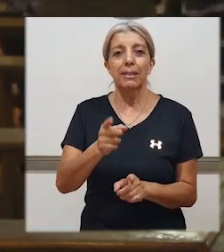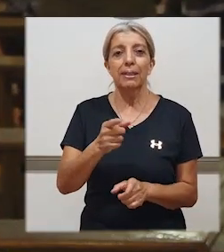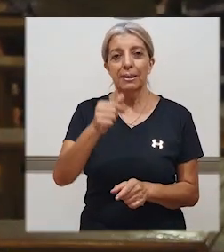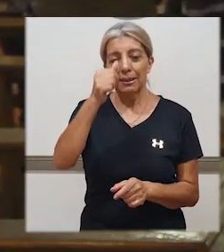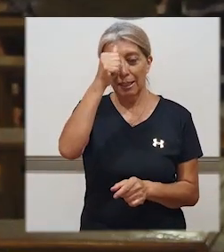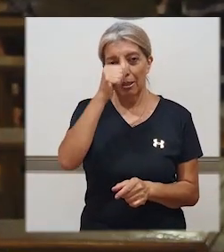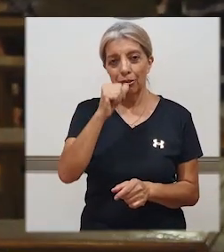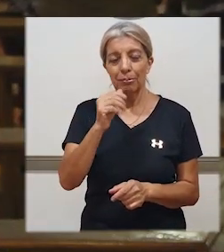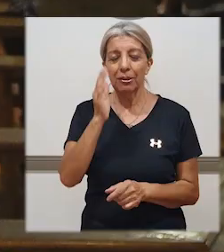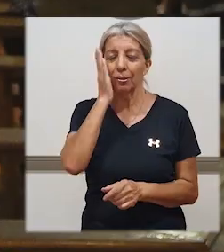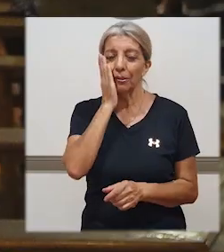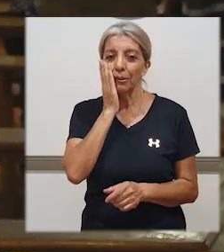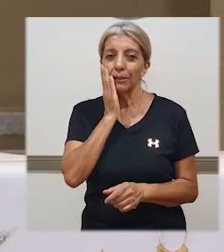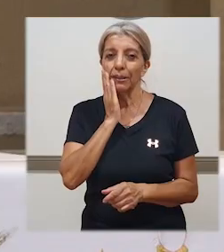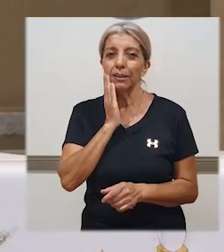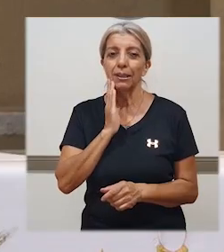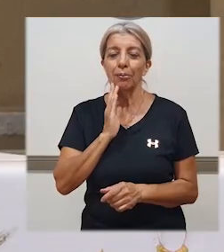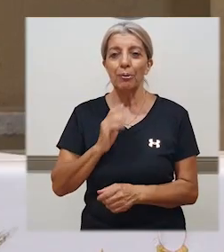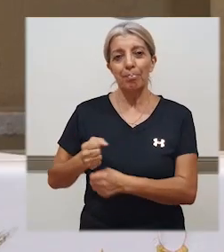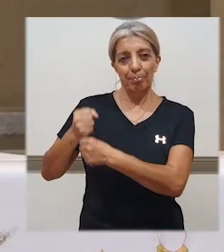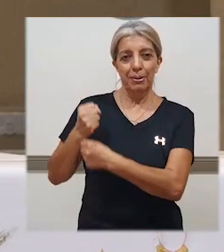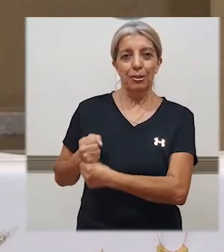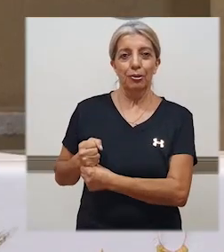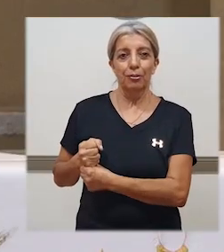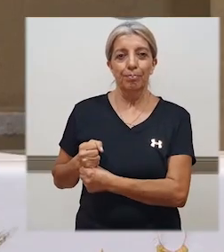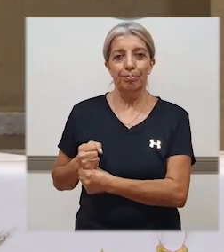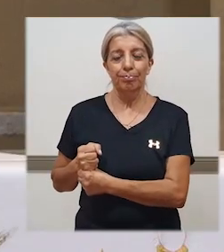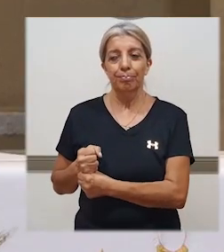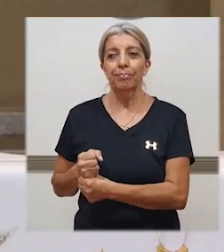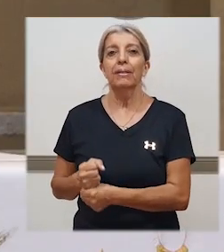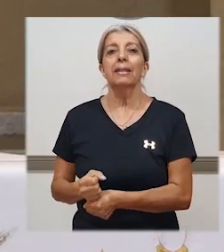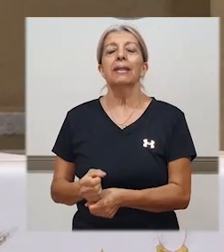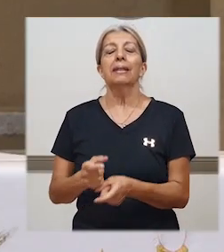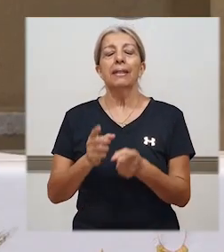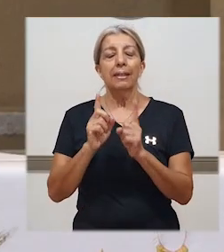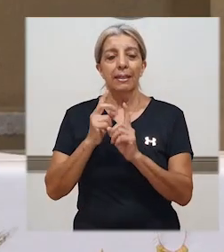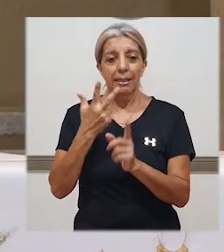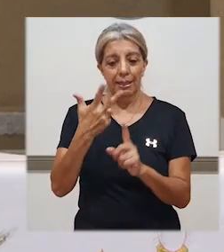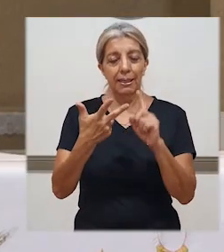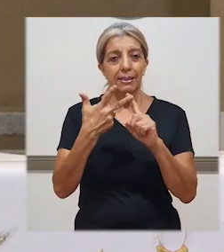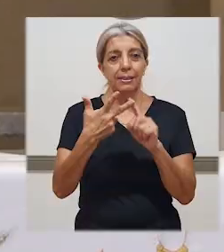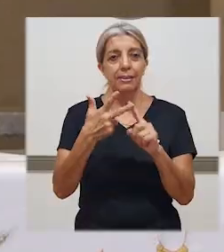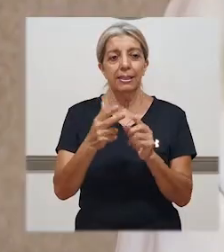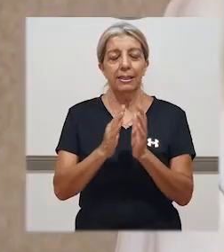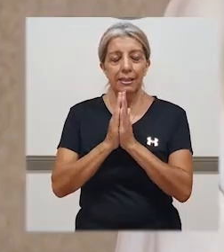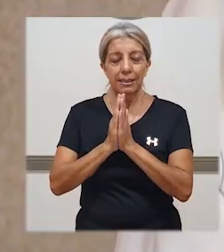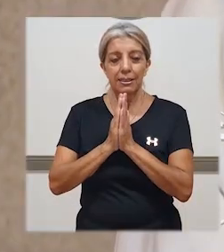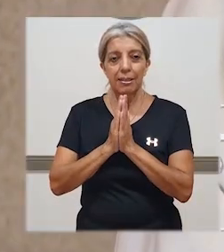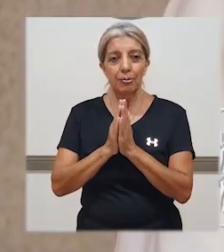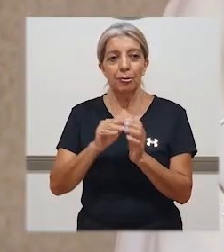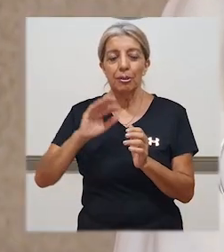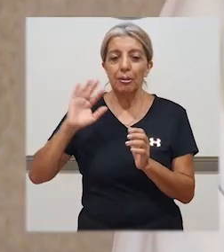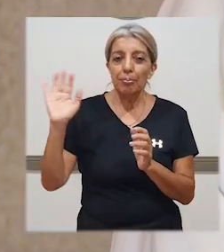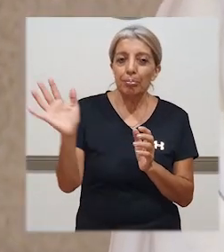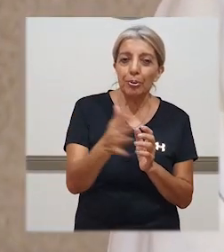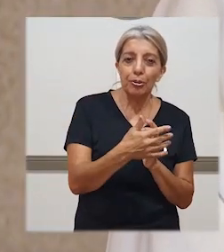en este domingo por las vocaciones en la Iglesia, por las vocaciones de especial consagración, pero por todas las vocaciones a los que